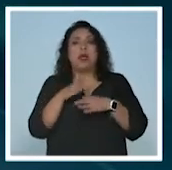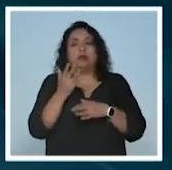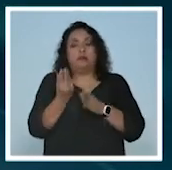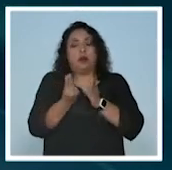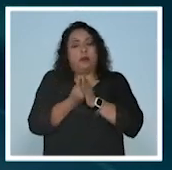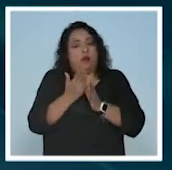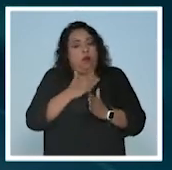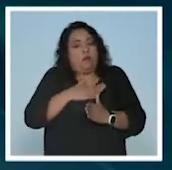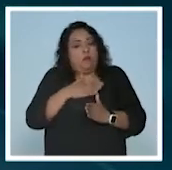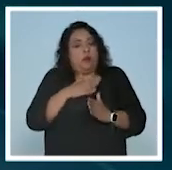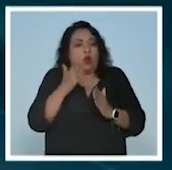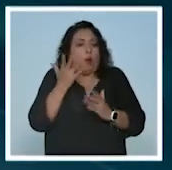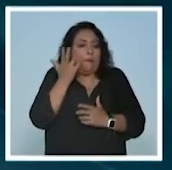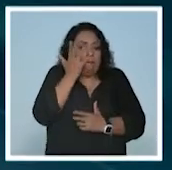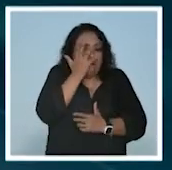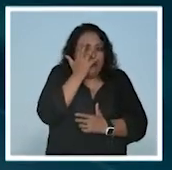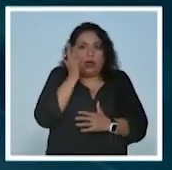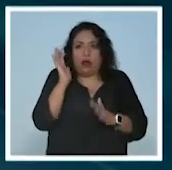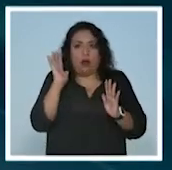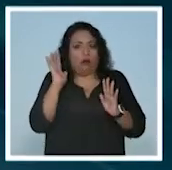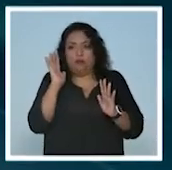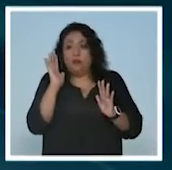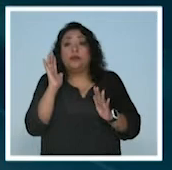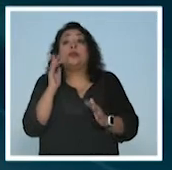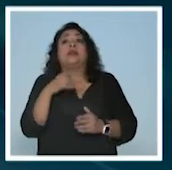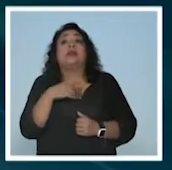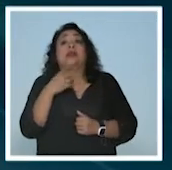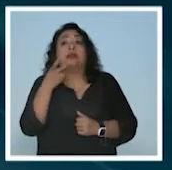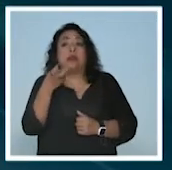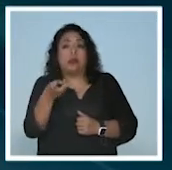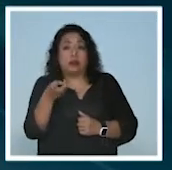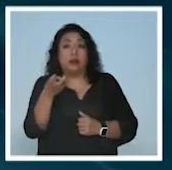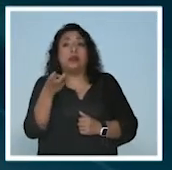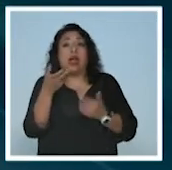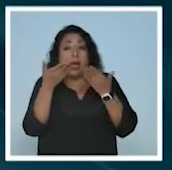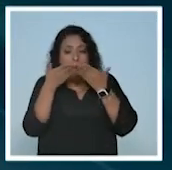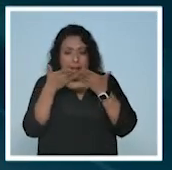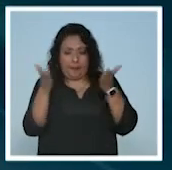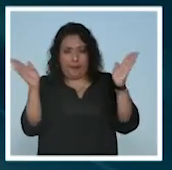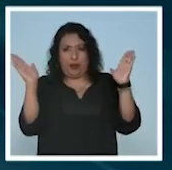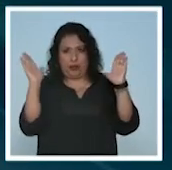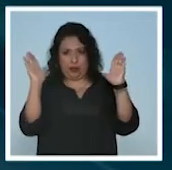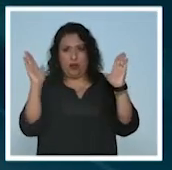reservados, más pudorosos. Y el ejercicio de abrirse